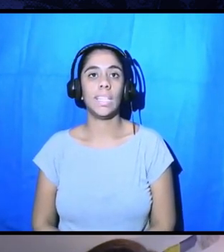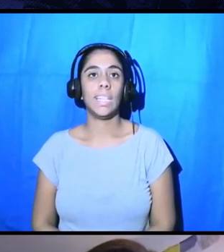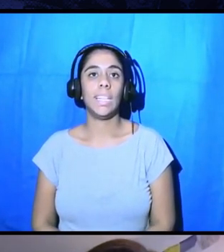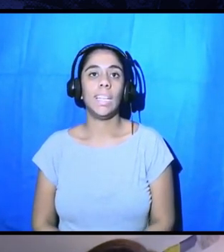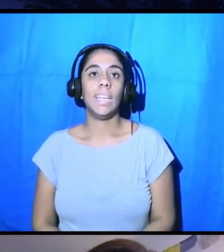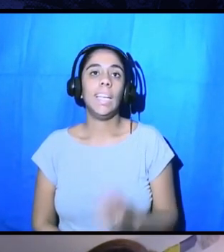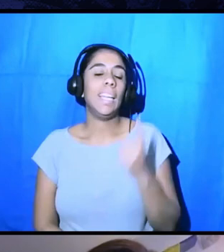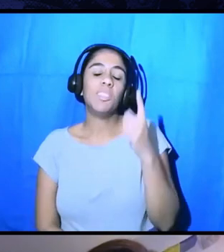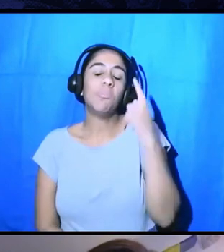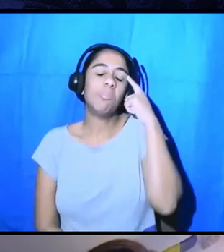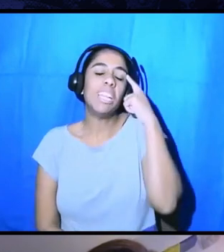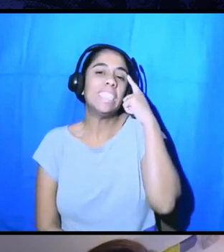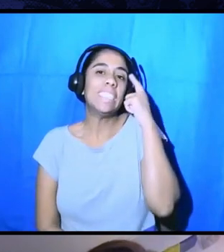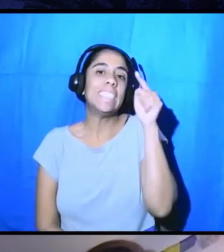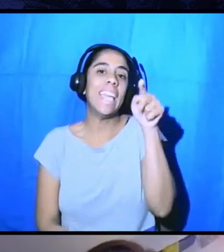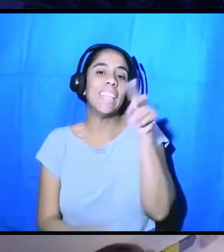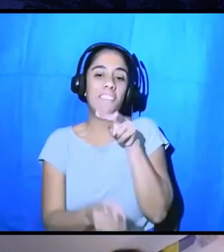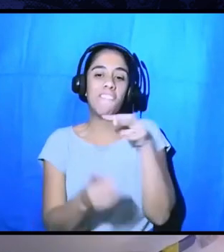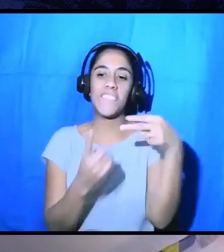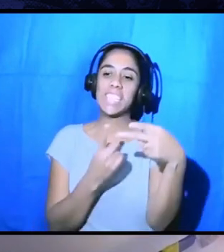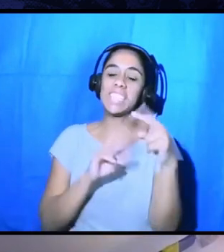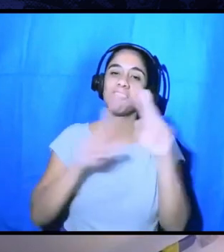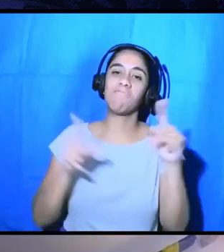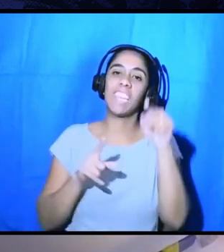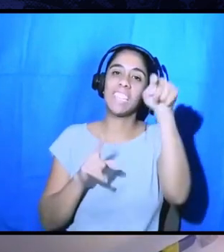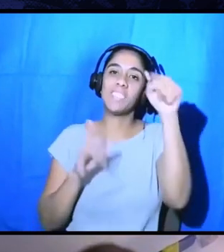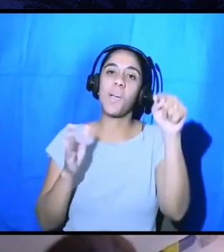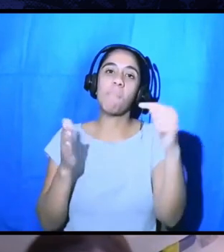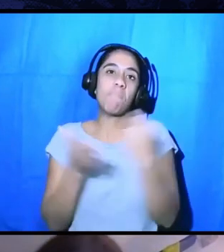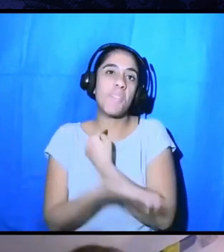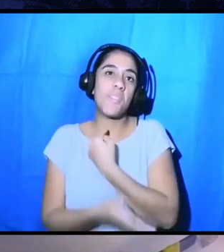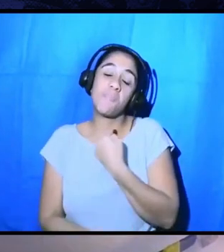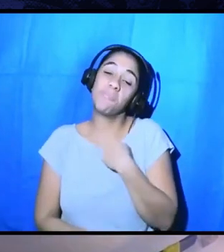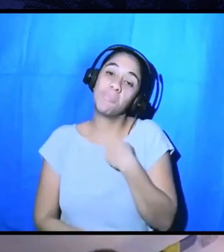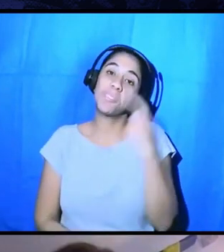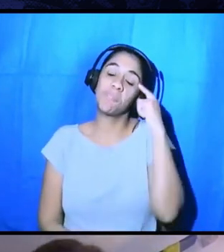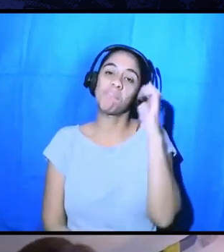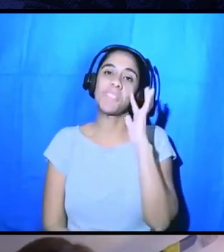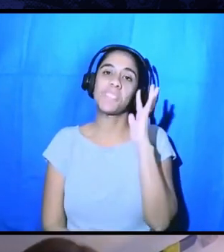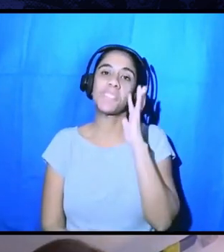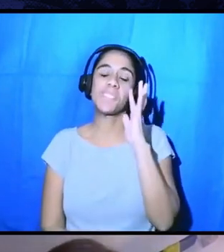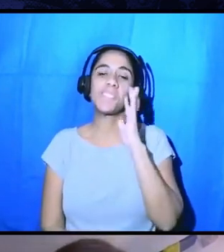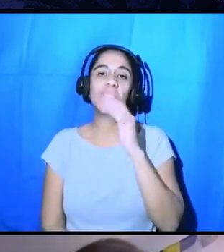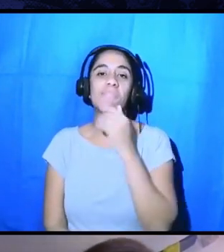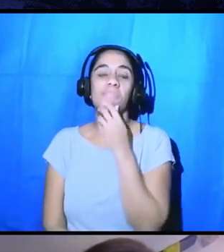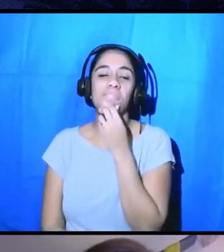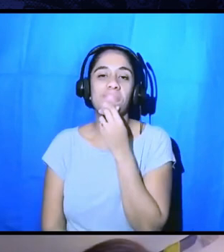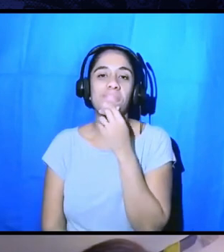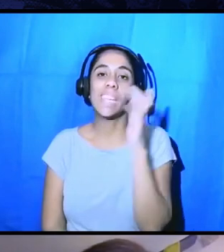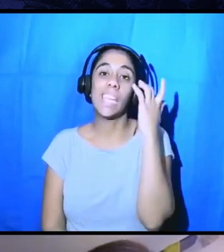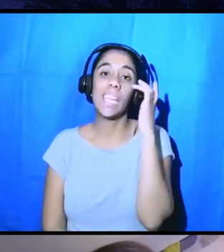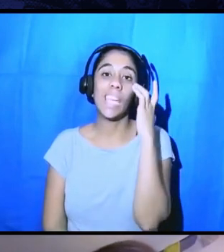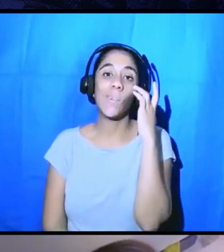pero quizás porque es mi pregunta no sé yo la proyecté lo que tú estabas diciendo era como